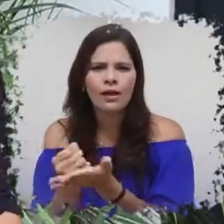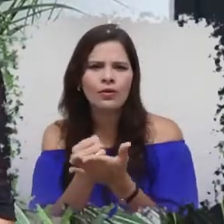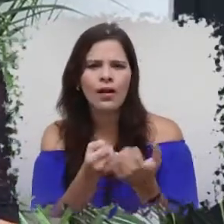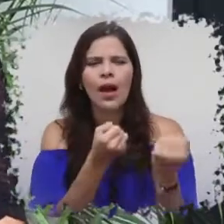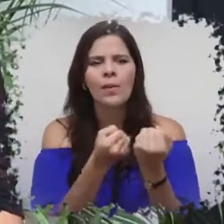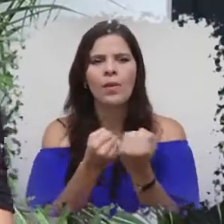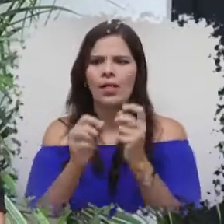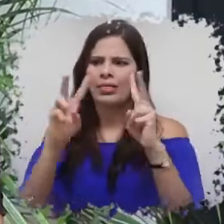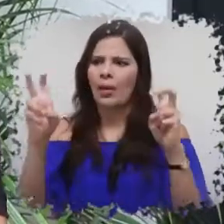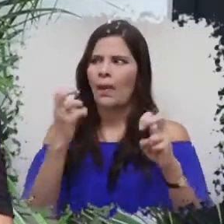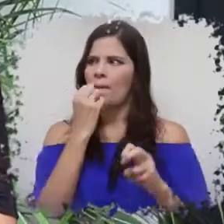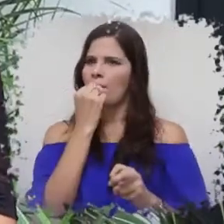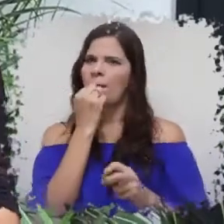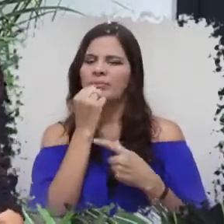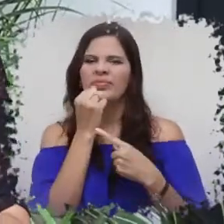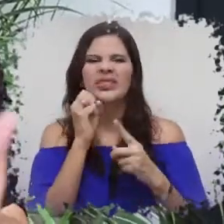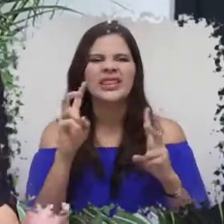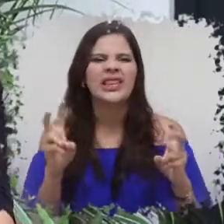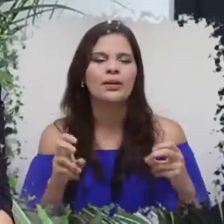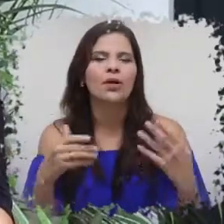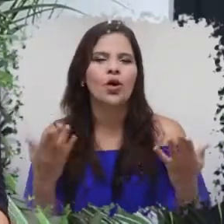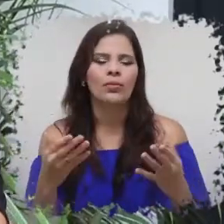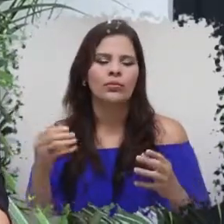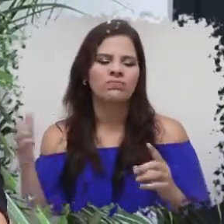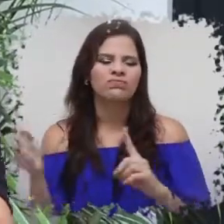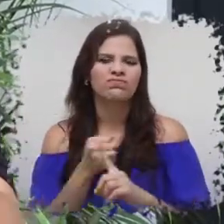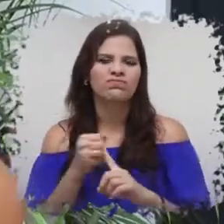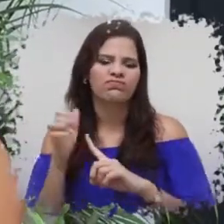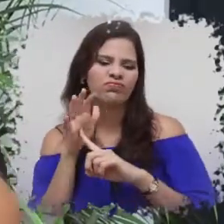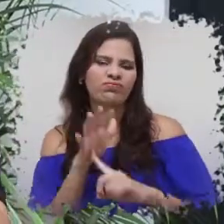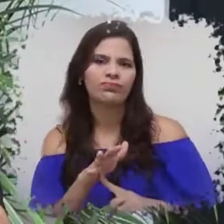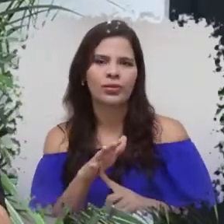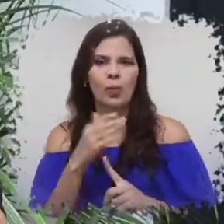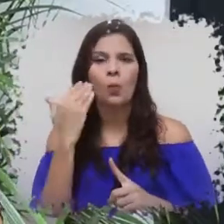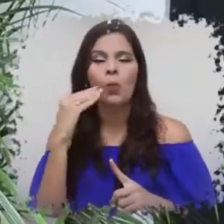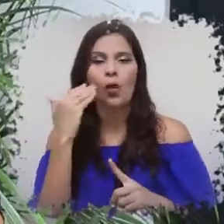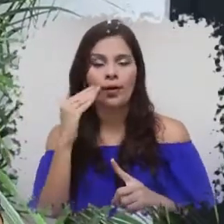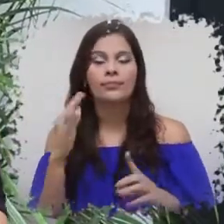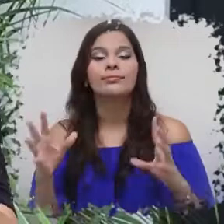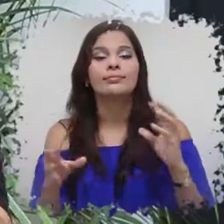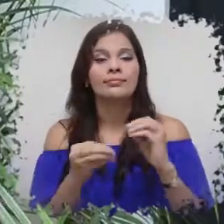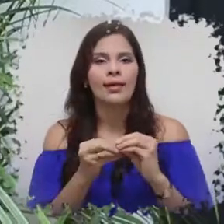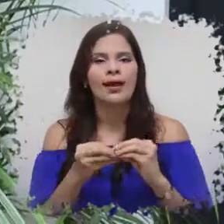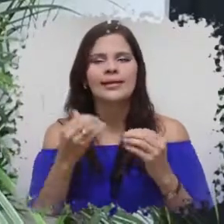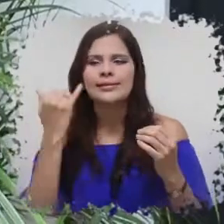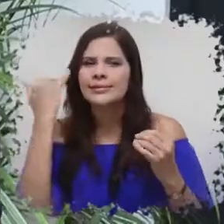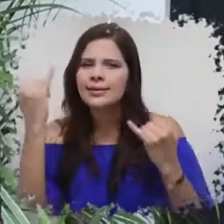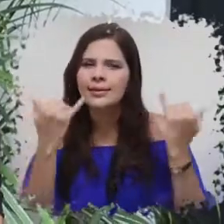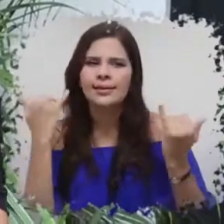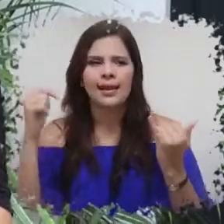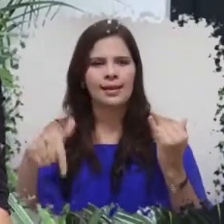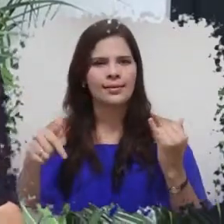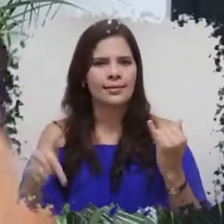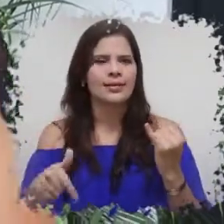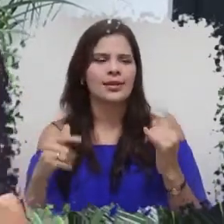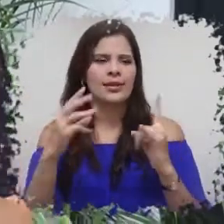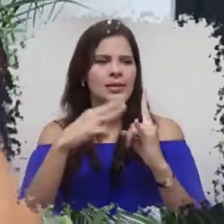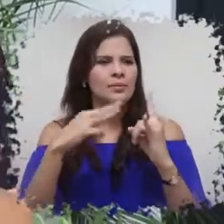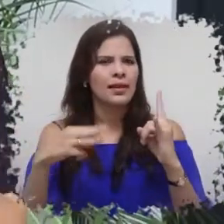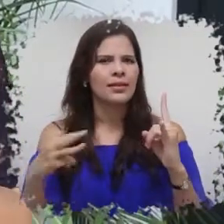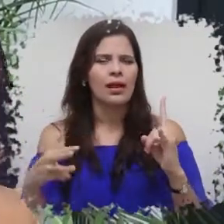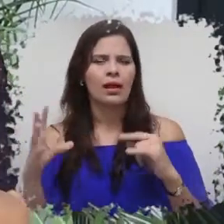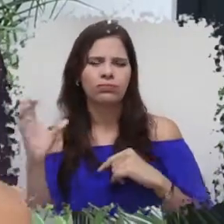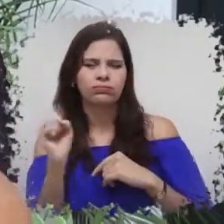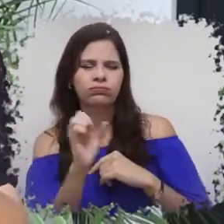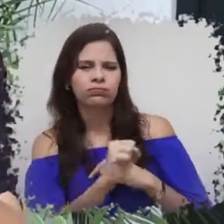apertura a un tema del que nunca se hablaba, y eran las formas de violencia contra la mujer, pero también cómo erradicar desde las estructuras de las instituciones formas